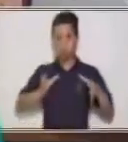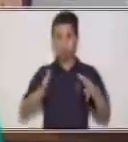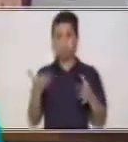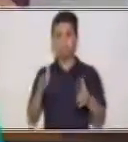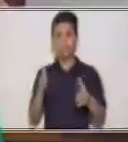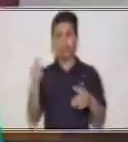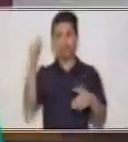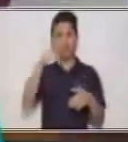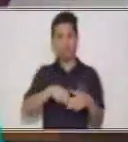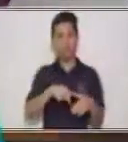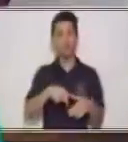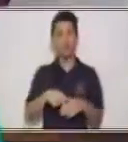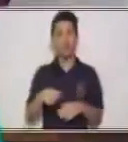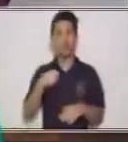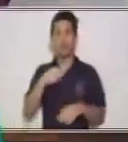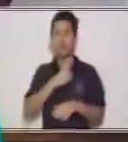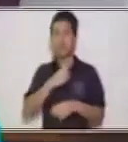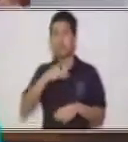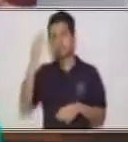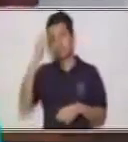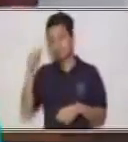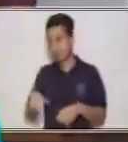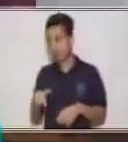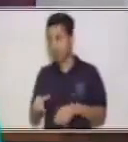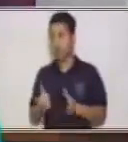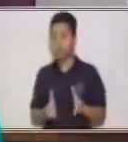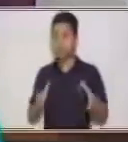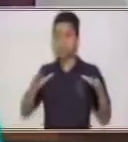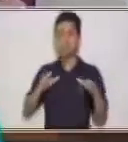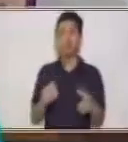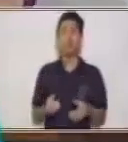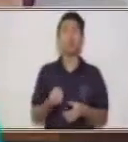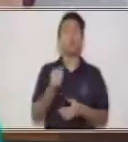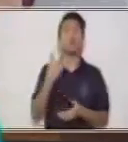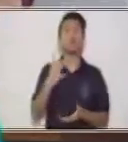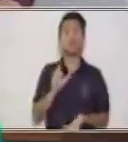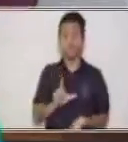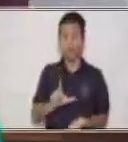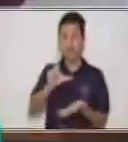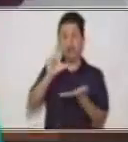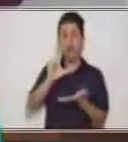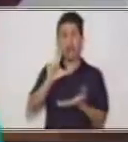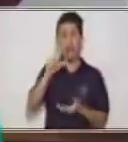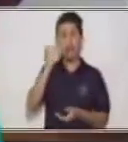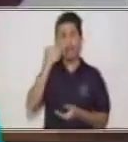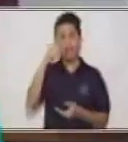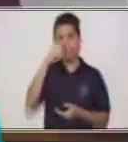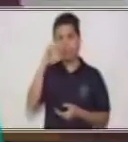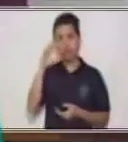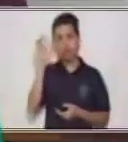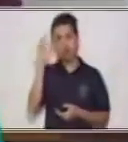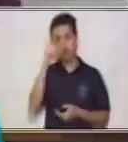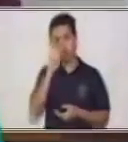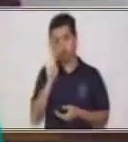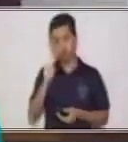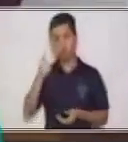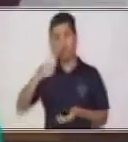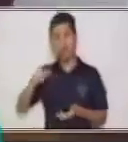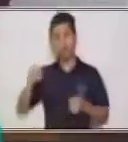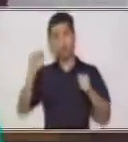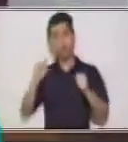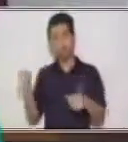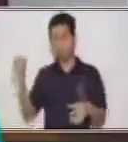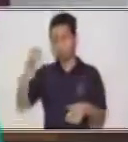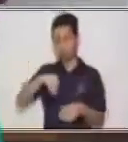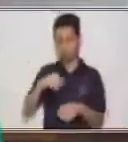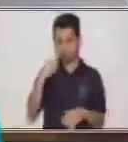litros de agua, como la pecera es pequeña, voy a medir en litros. ¿Cuántos litros de agua pueden contener en esta pecera?